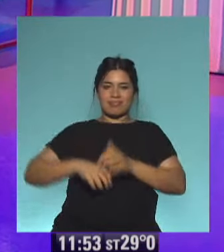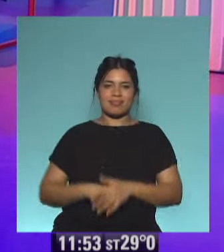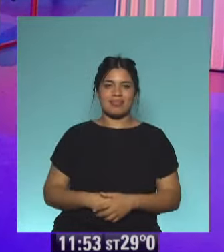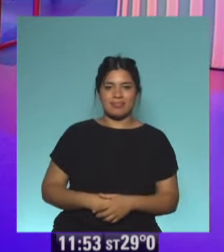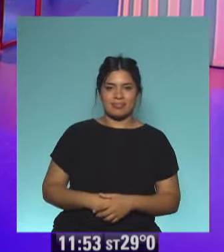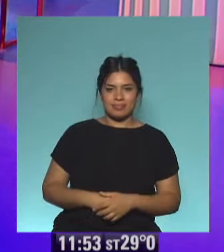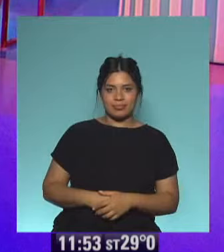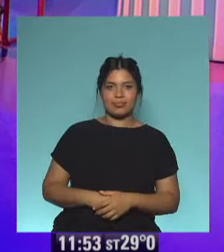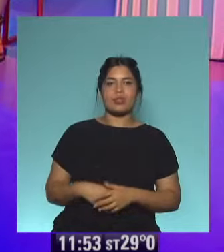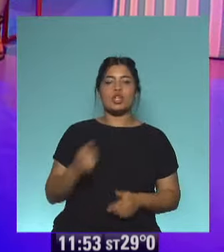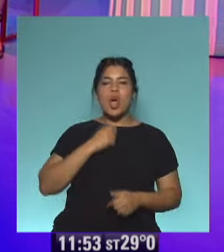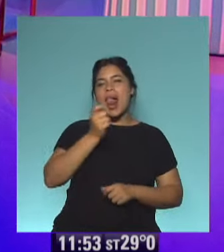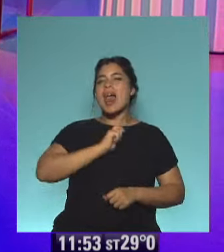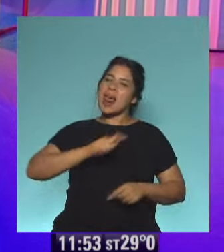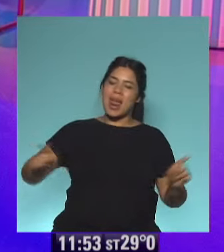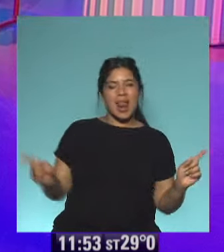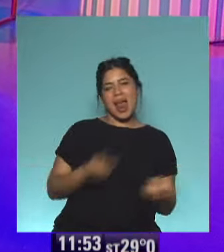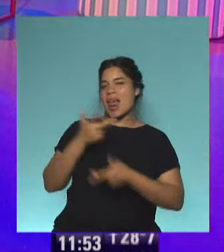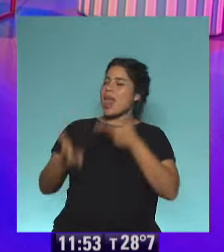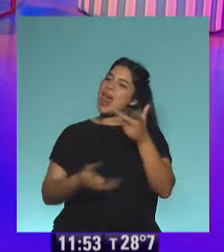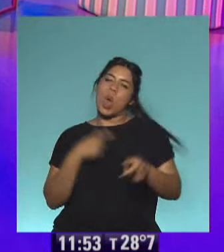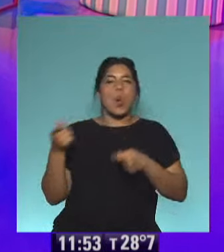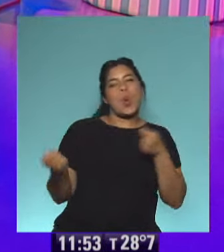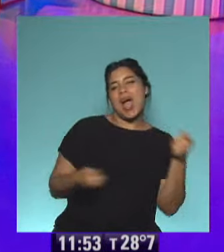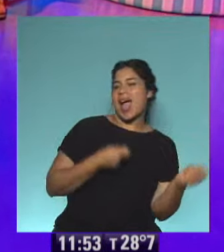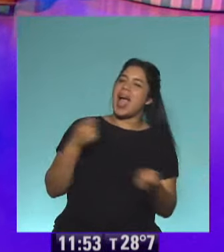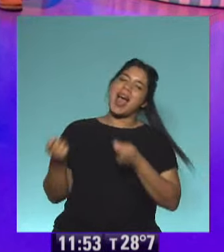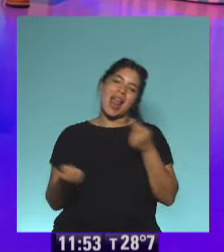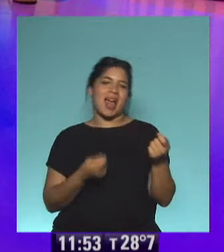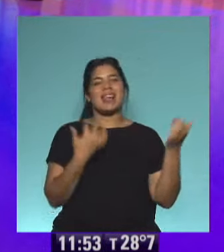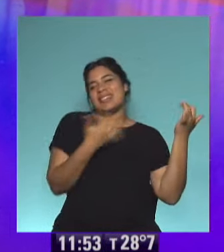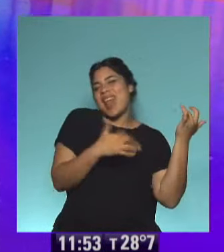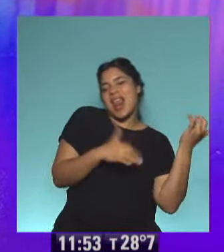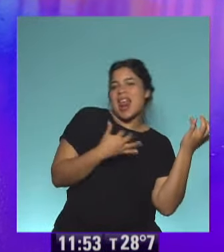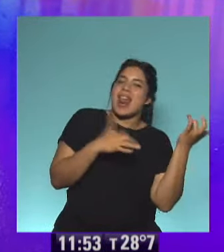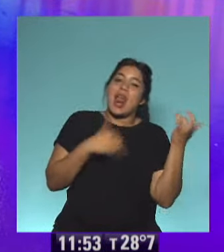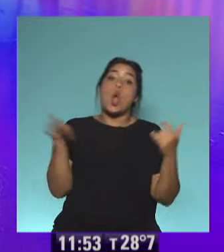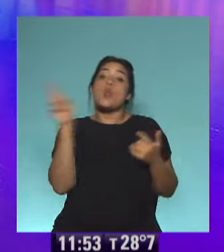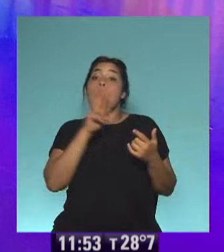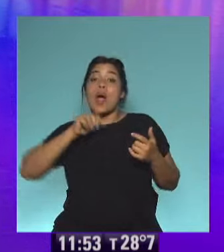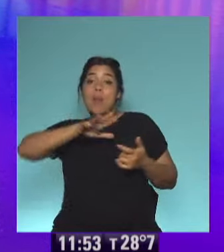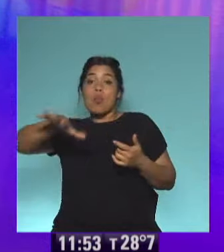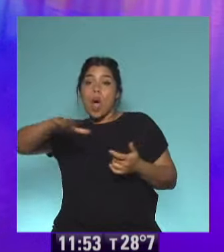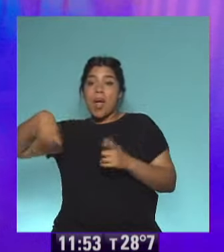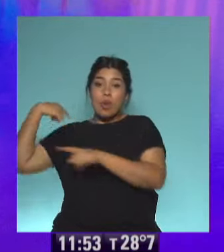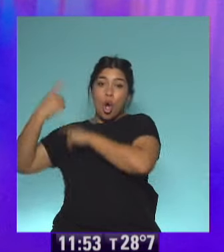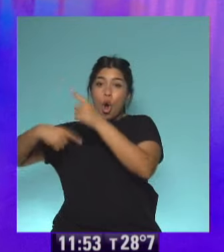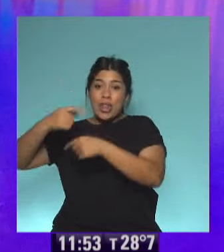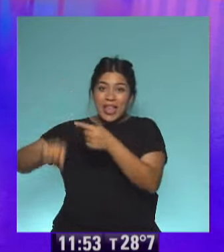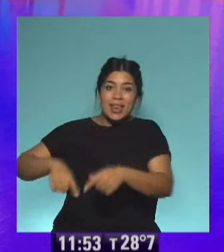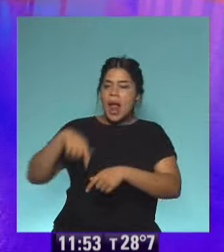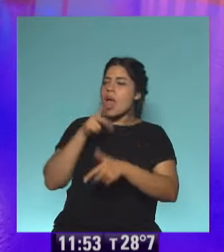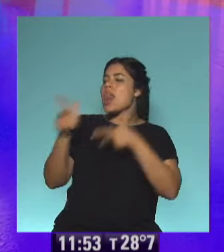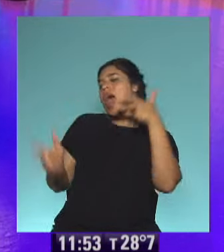Vicuñita. Cantando y bailando para mi cholita. Cantando y bailando para